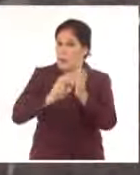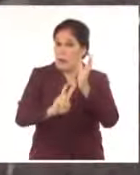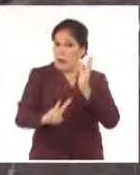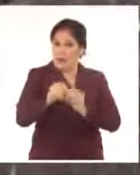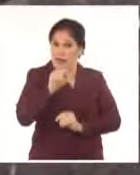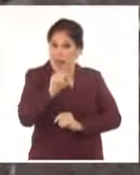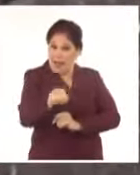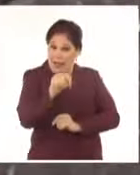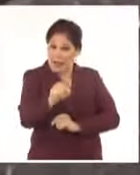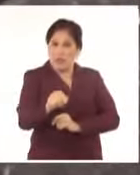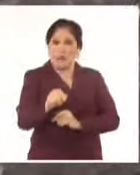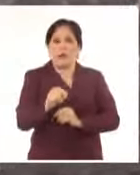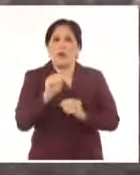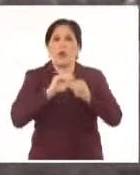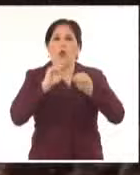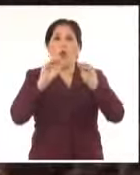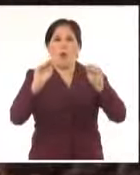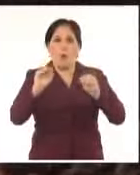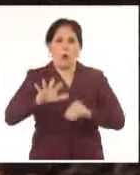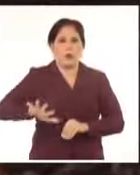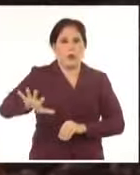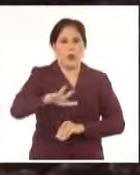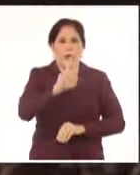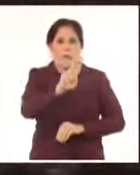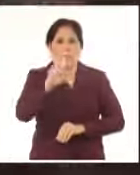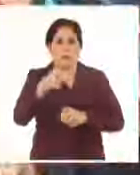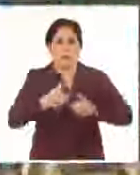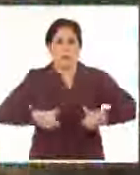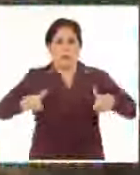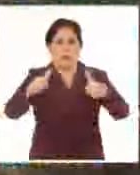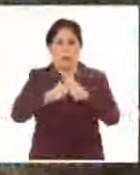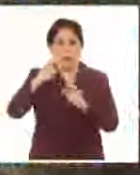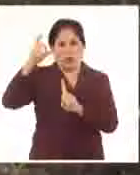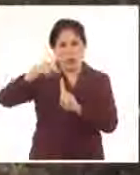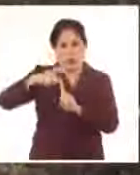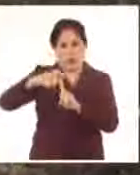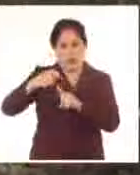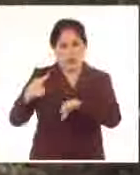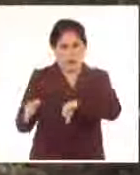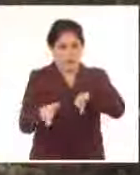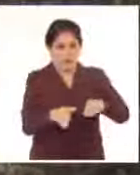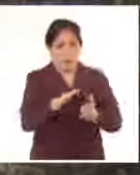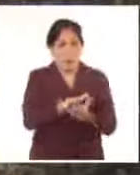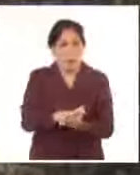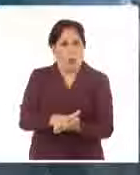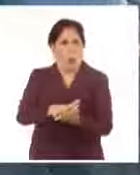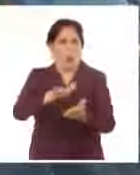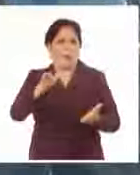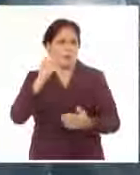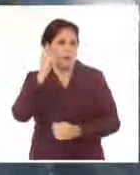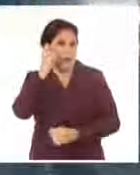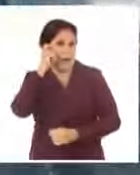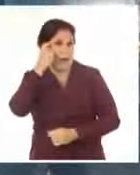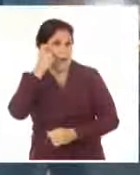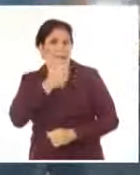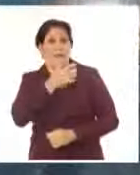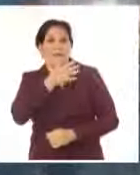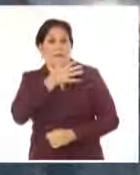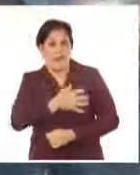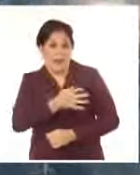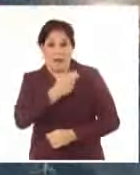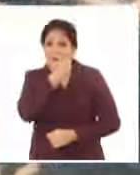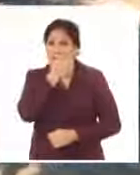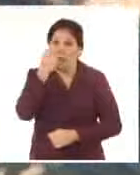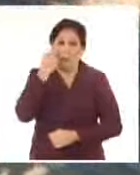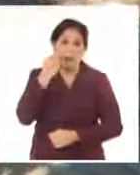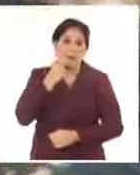hiciera extensiva la convocatoria al 22 Congreso de su organización. El compromiso con el legado que nos ha sido dado y con la unidad de la clase obrera